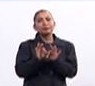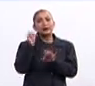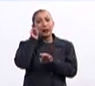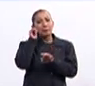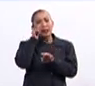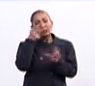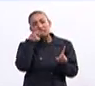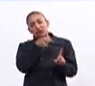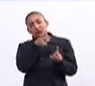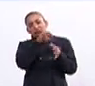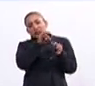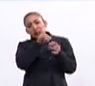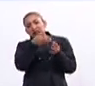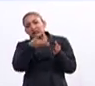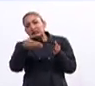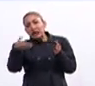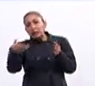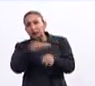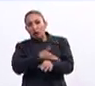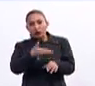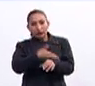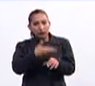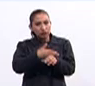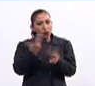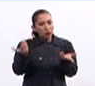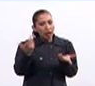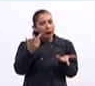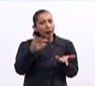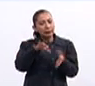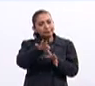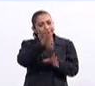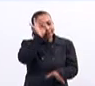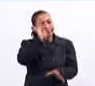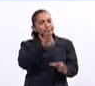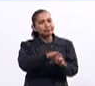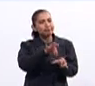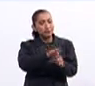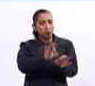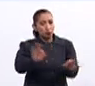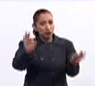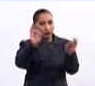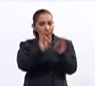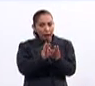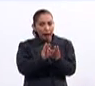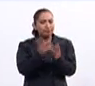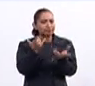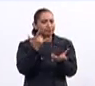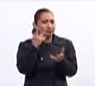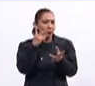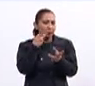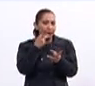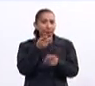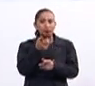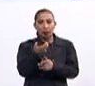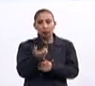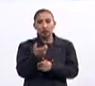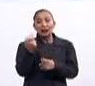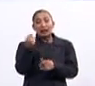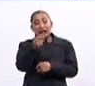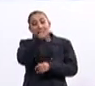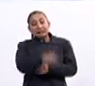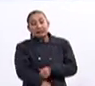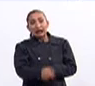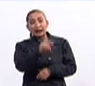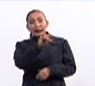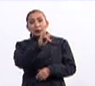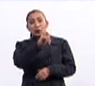siempre delinear, desmenuzar cómo son los procesos en una elección, pues es muy importante tratarlo. Precisamente el papel del